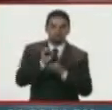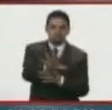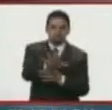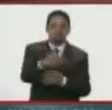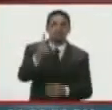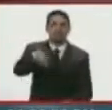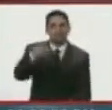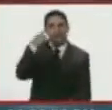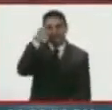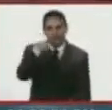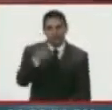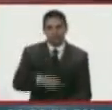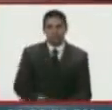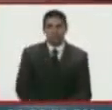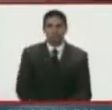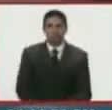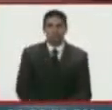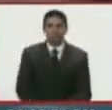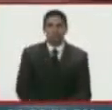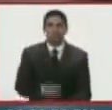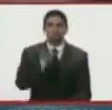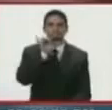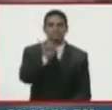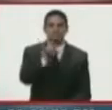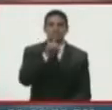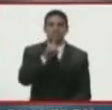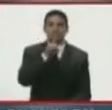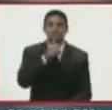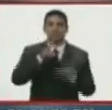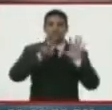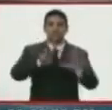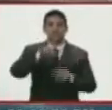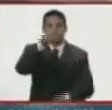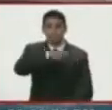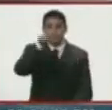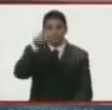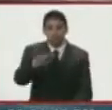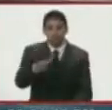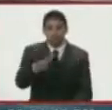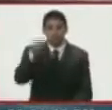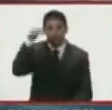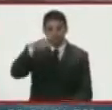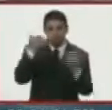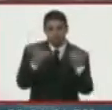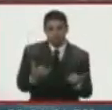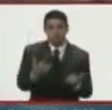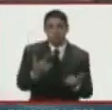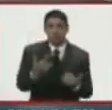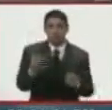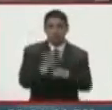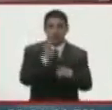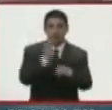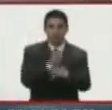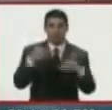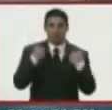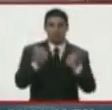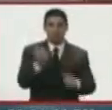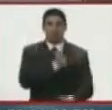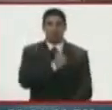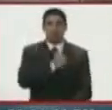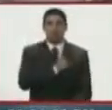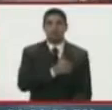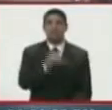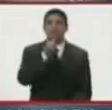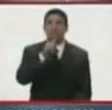cara. Ese es el balance total, 7 pacientes que hemos visto hasta hoy aquí en la sede de emergencia de Salud Chacao. Bueno, escuchamos entonces declaraciones